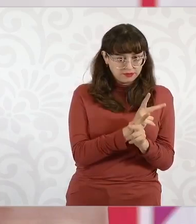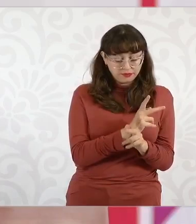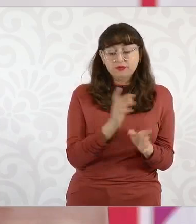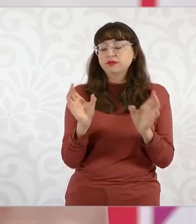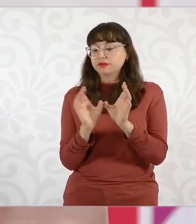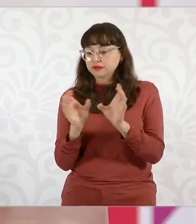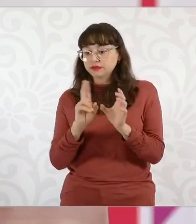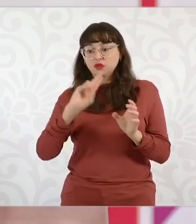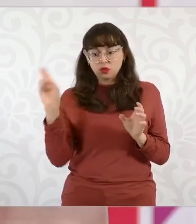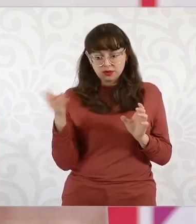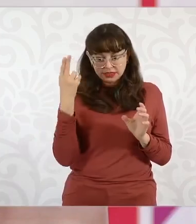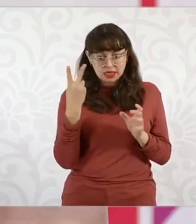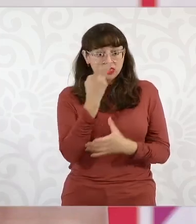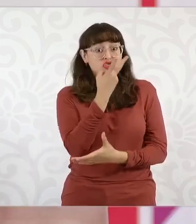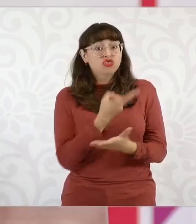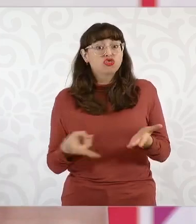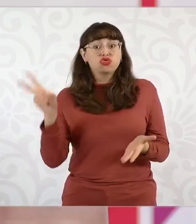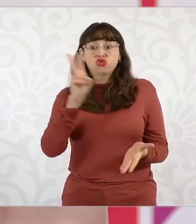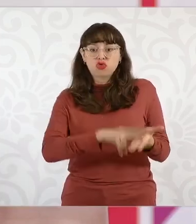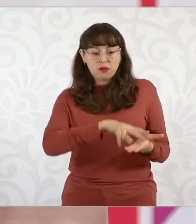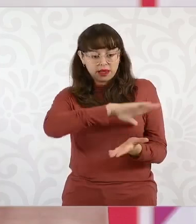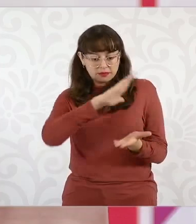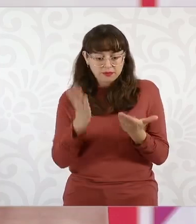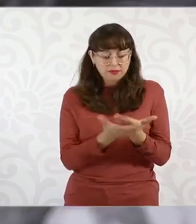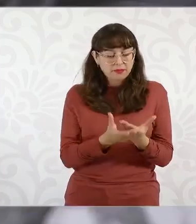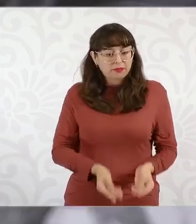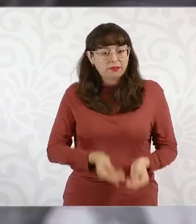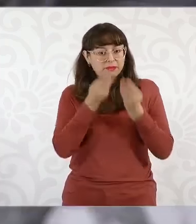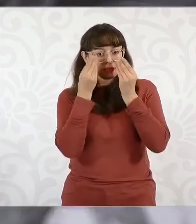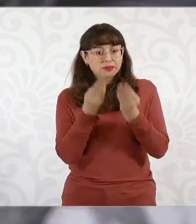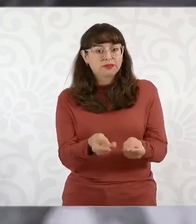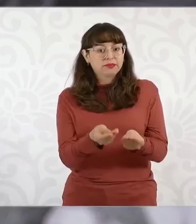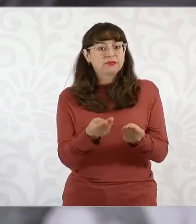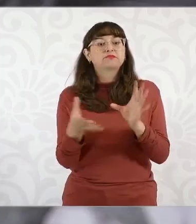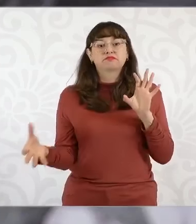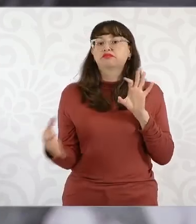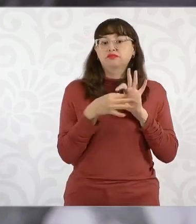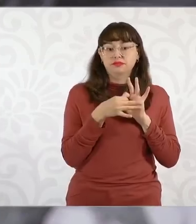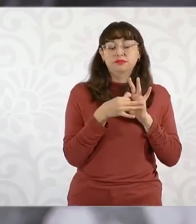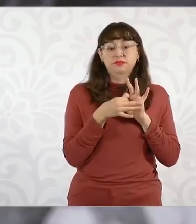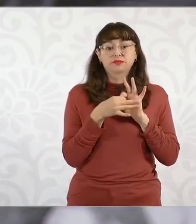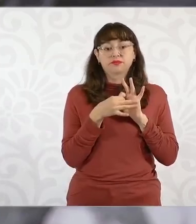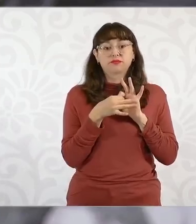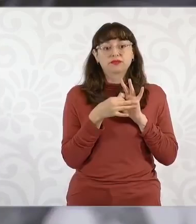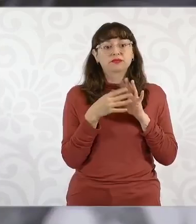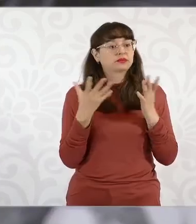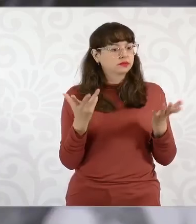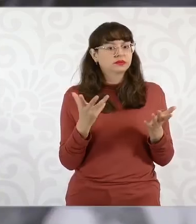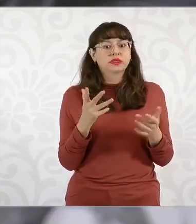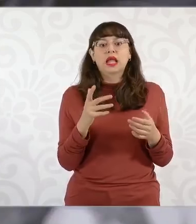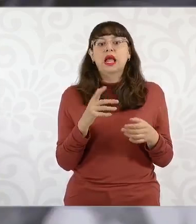de estudio de bachillerato y el certificado de acreditación de algún